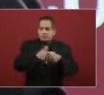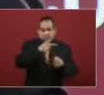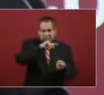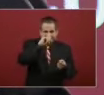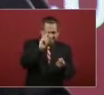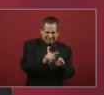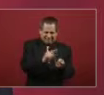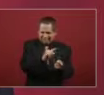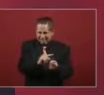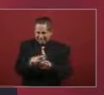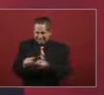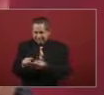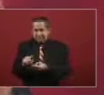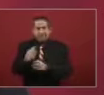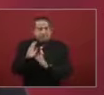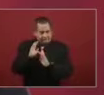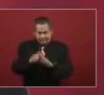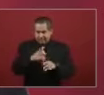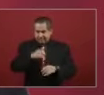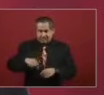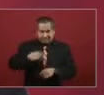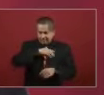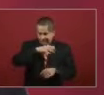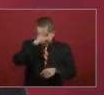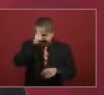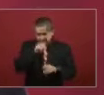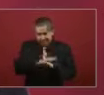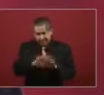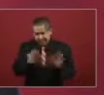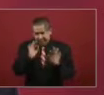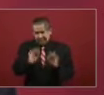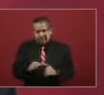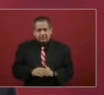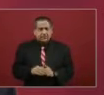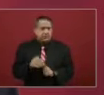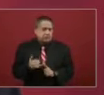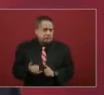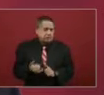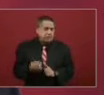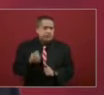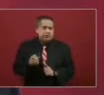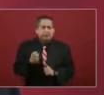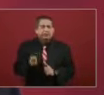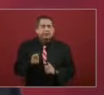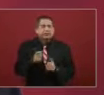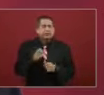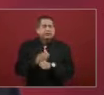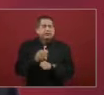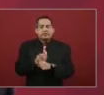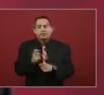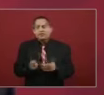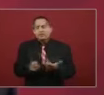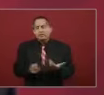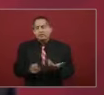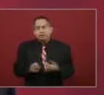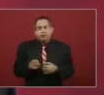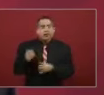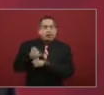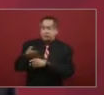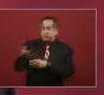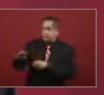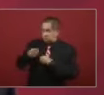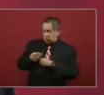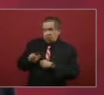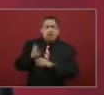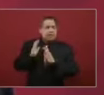combustibles. Ese es un acuerdo. Y en este caso, sí tengo información